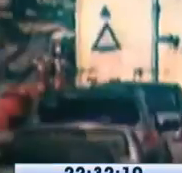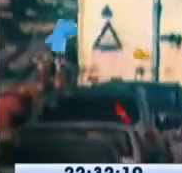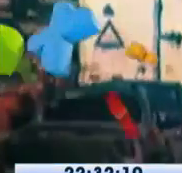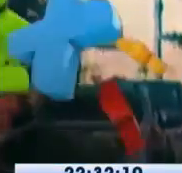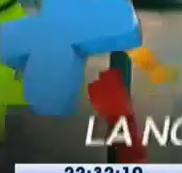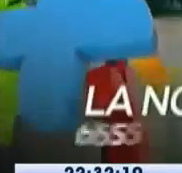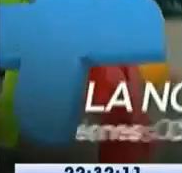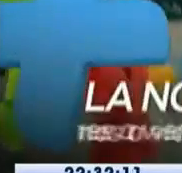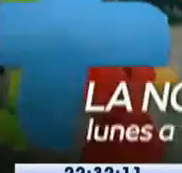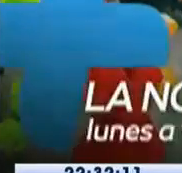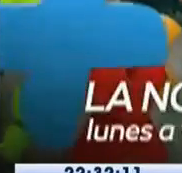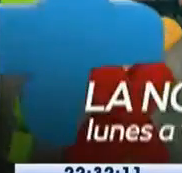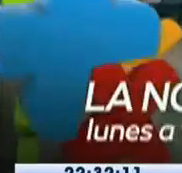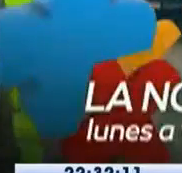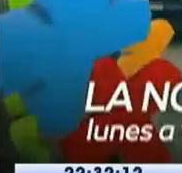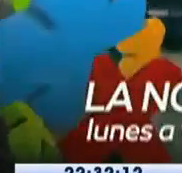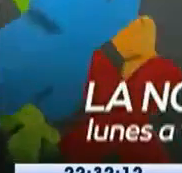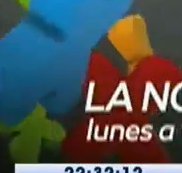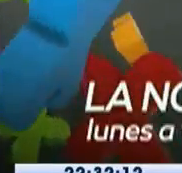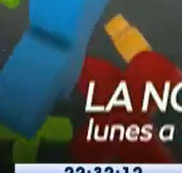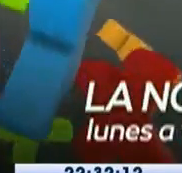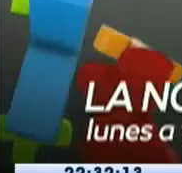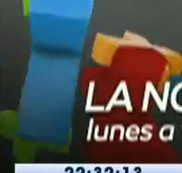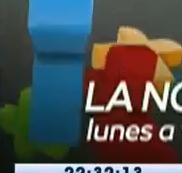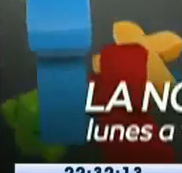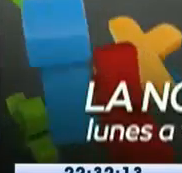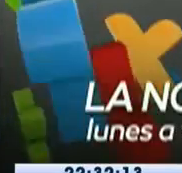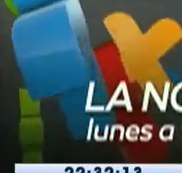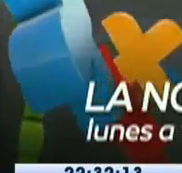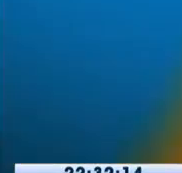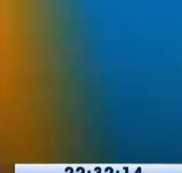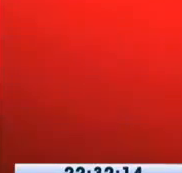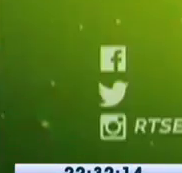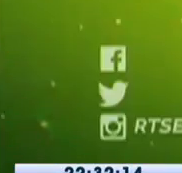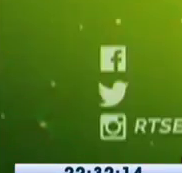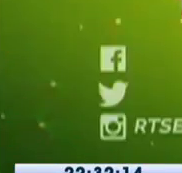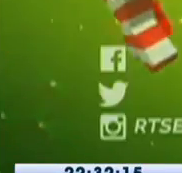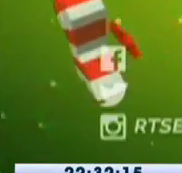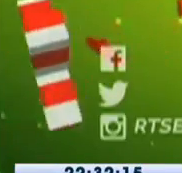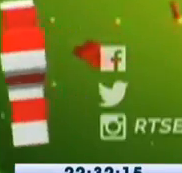Guayaquil? Tenemos un informe completo.